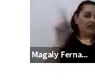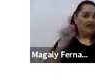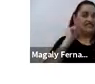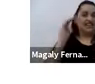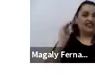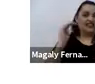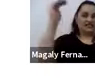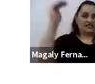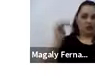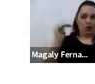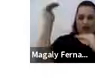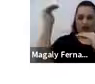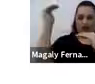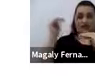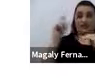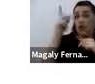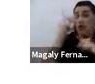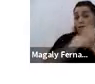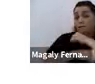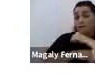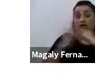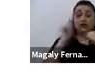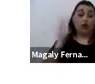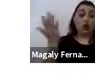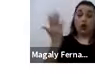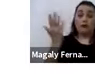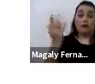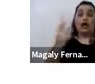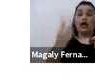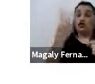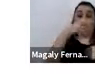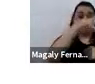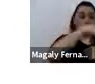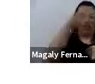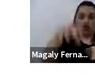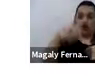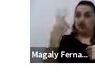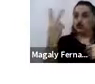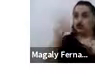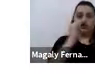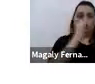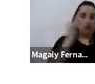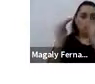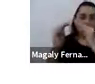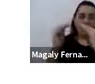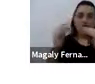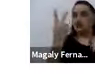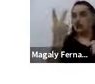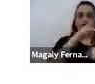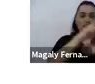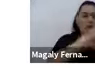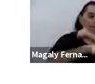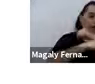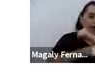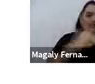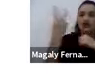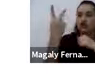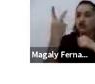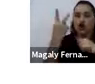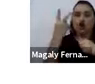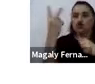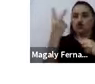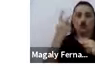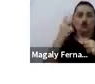en un país o en comparar dos regiones o dos comunidades o dos países o dos continentes,